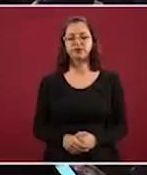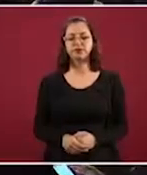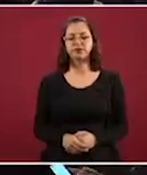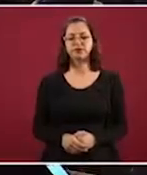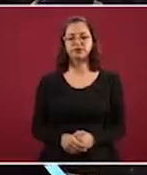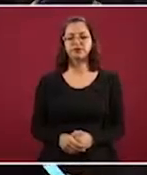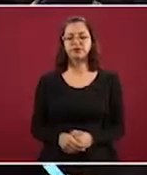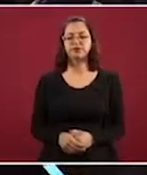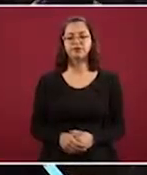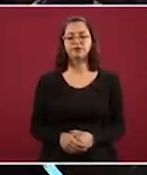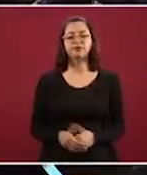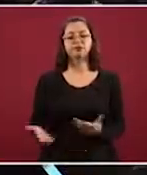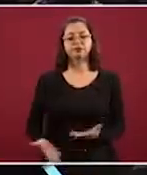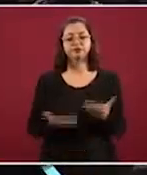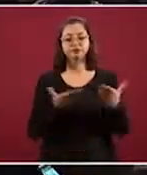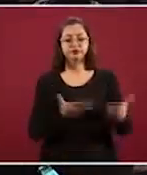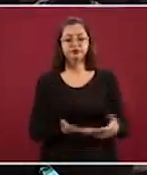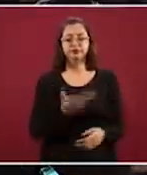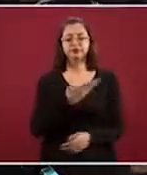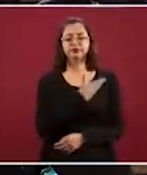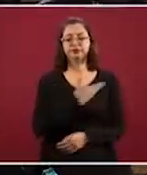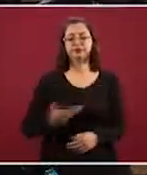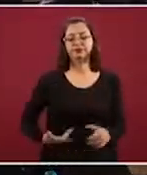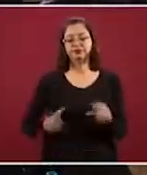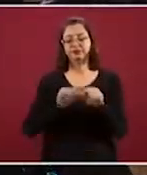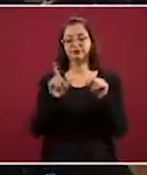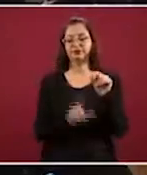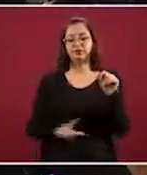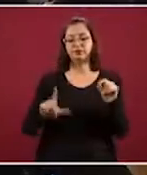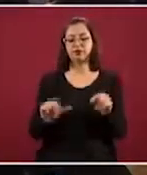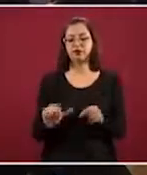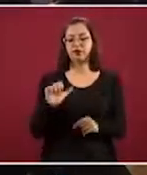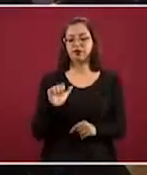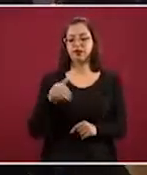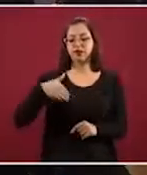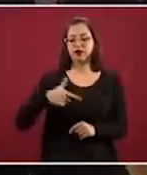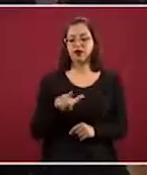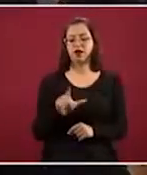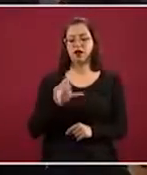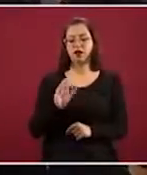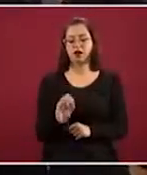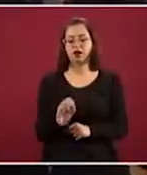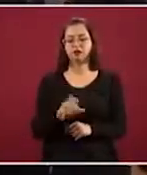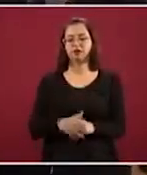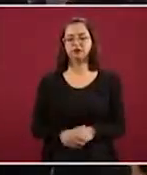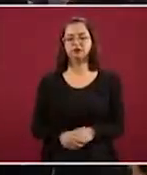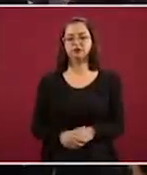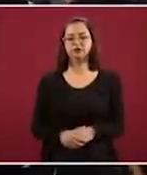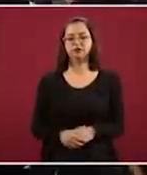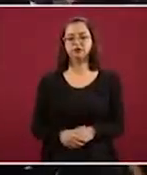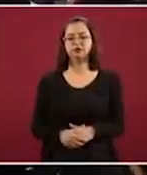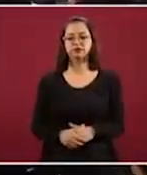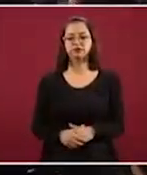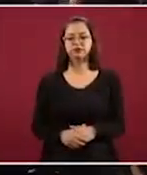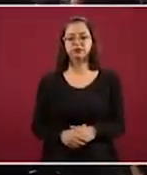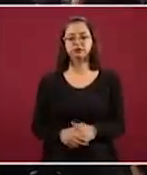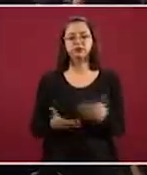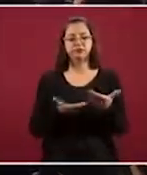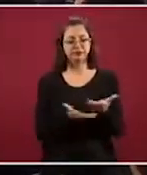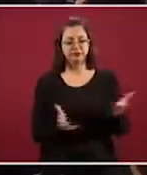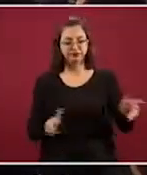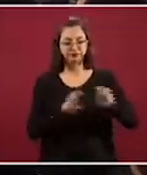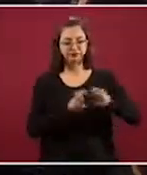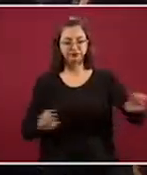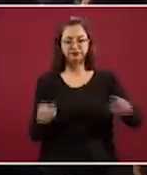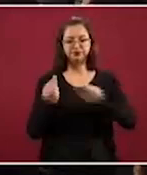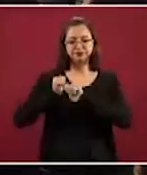Ciudadano Andrés Manuel López Obrador, presidente constitucional de los Estados Unidos Mexicanos. Distinguidos miembros